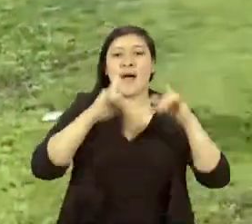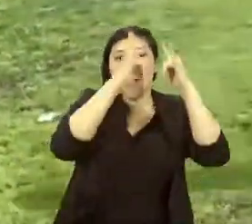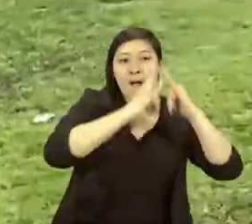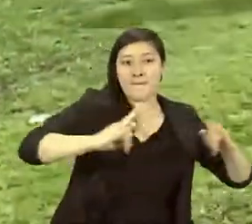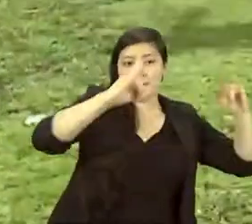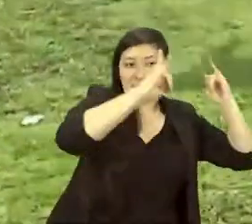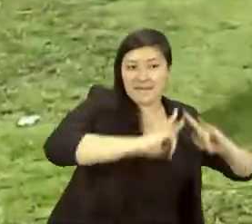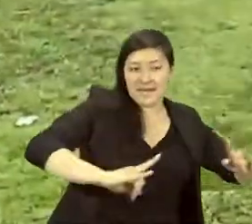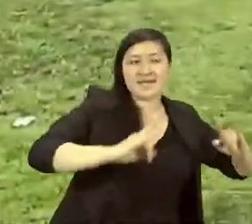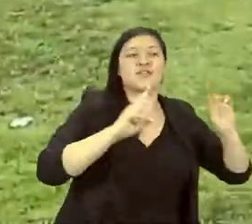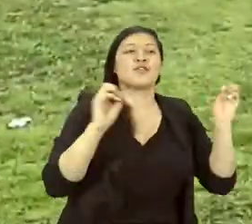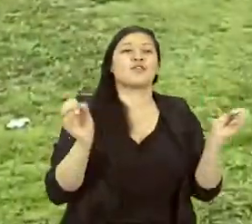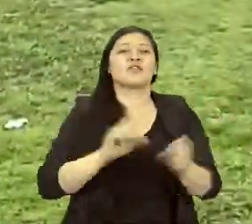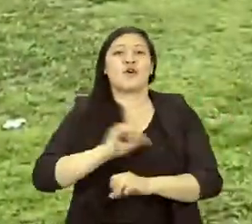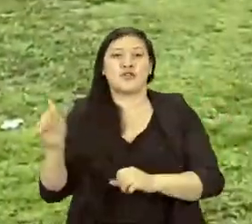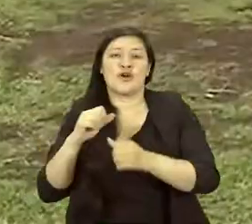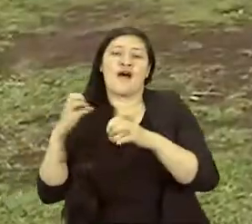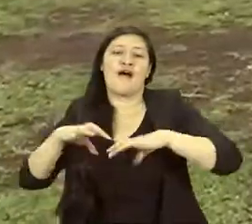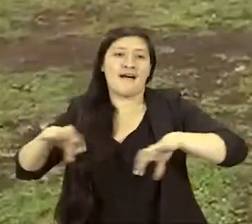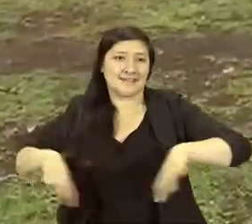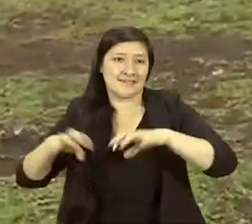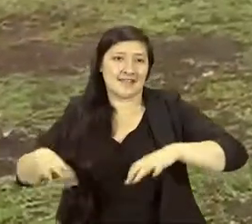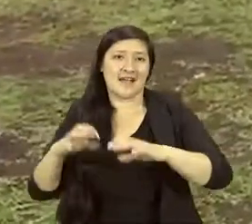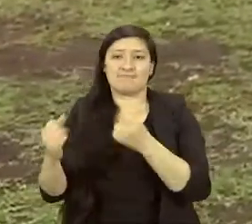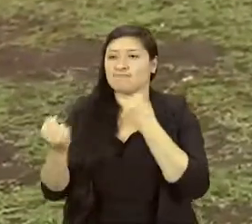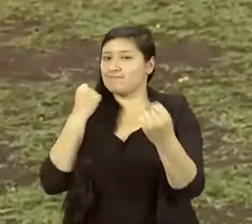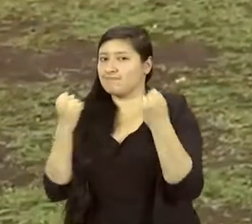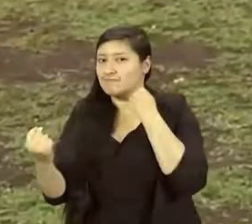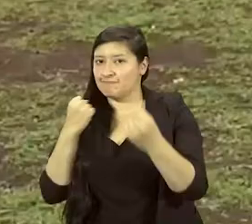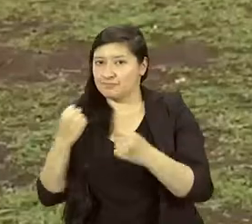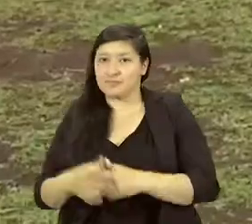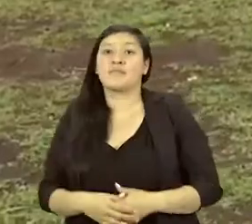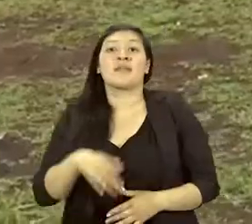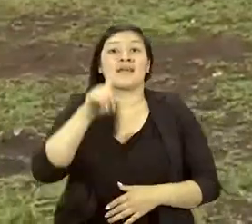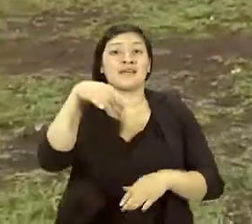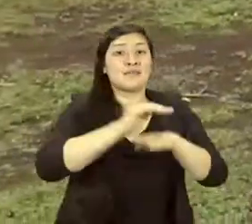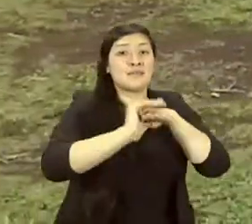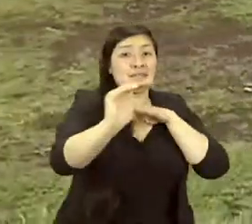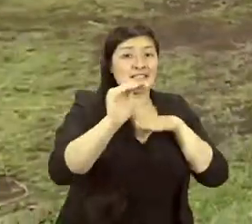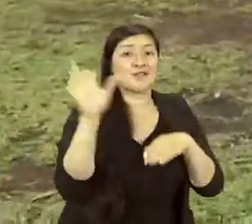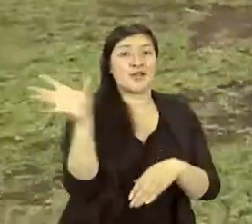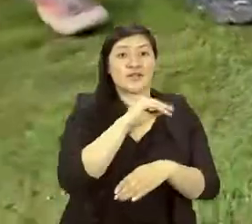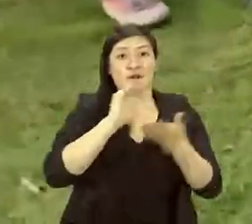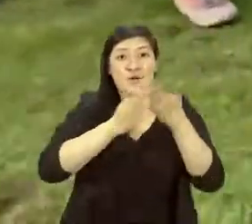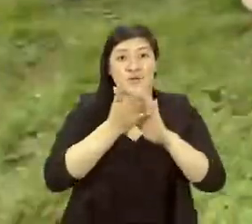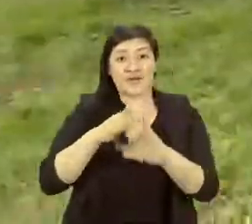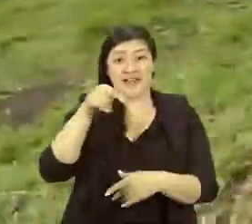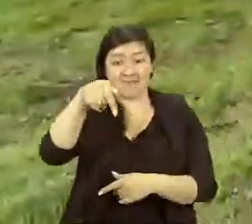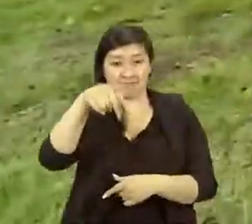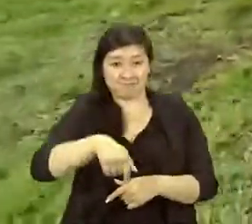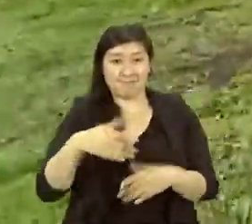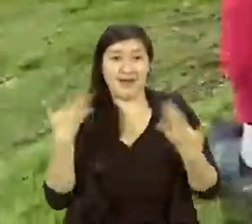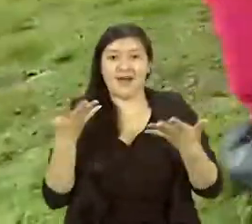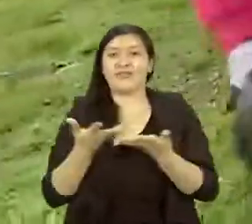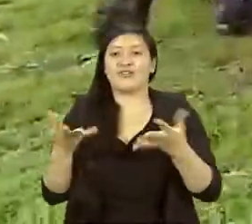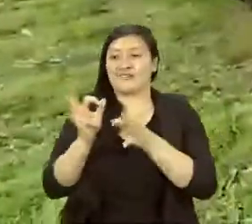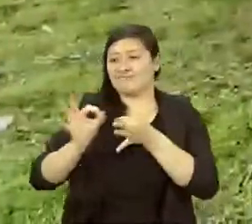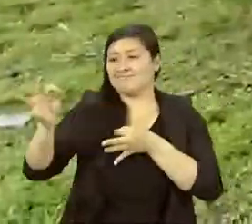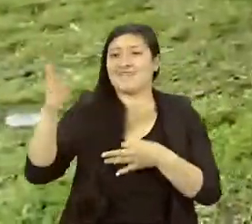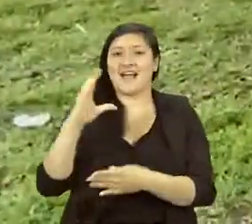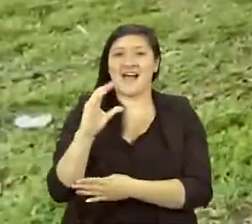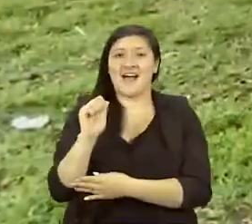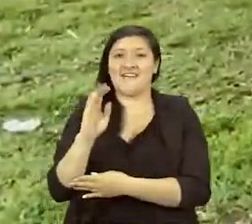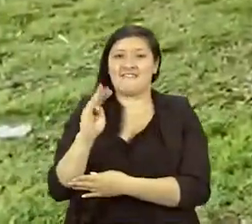de campamentos y, como no, la actividad física. Así que también realizarles la invitación a toda la comunidad del Corregimiento de Cabrera a